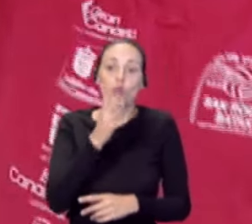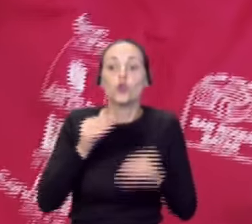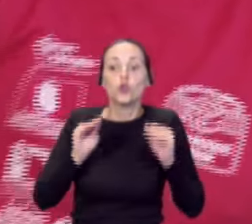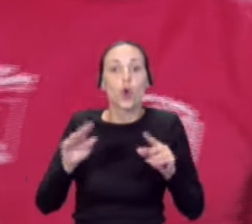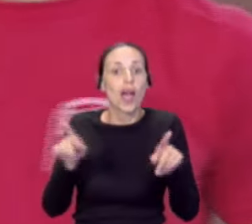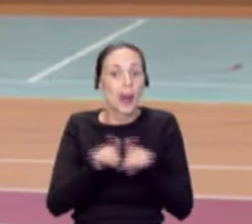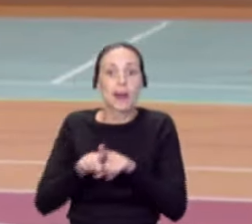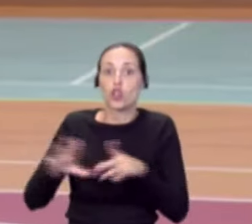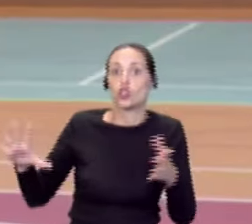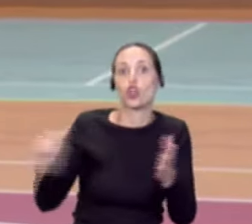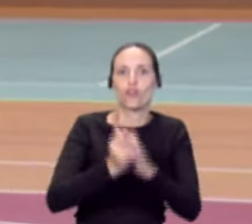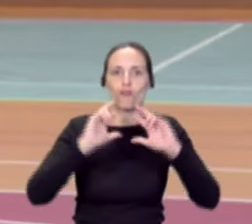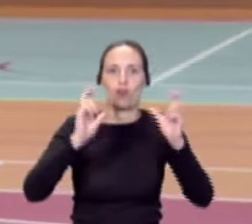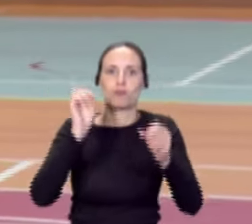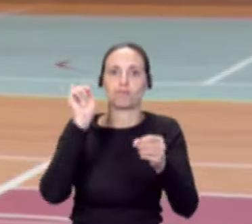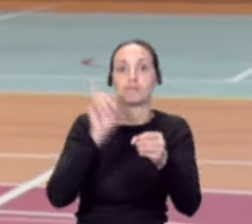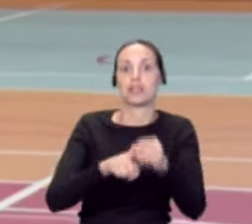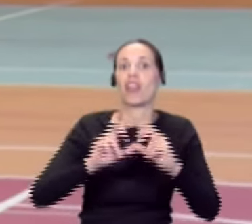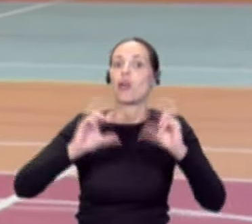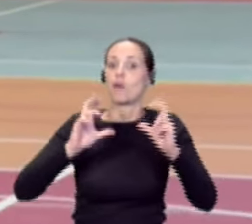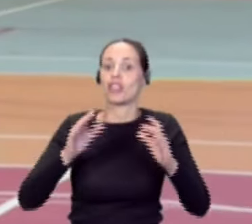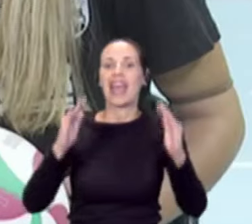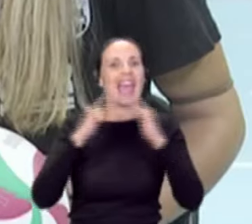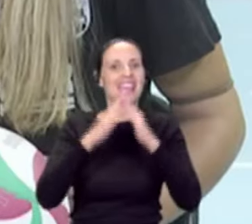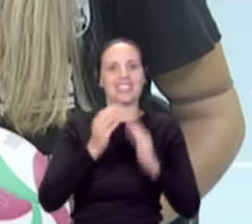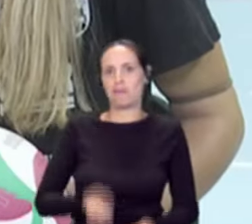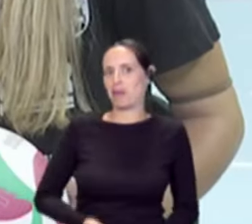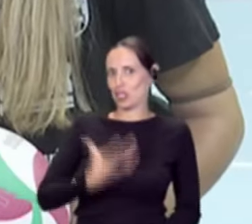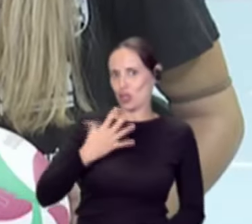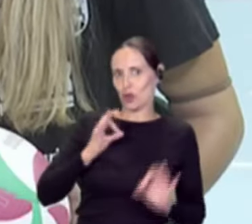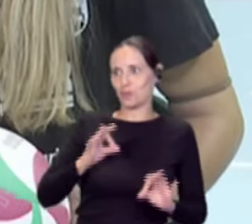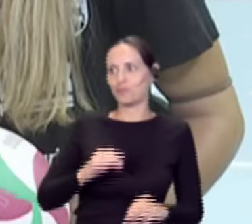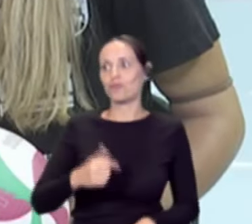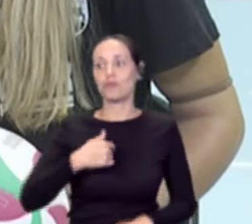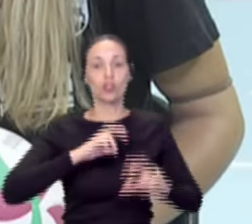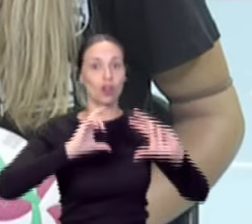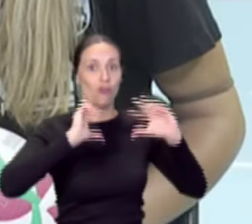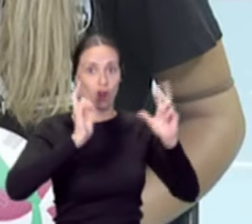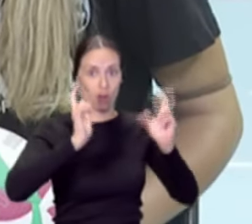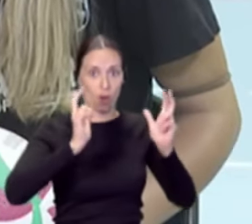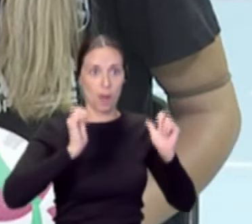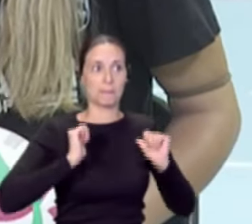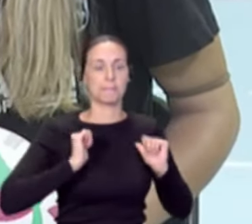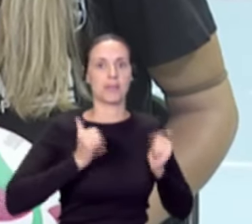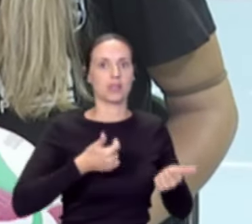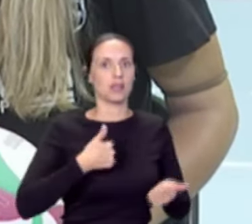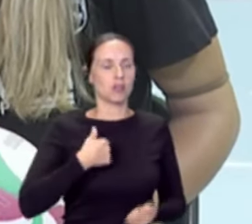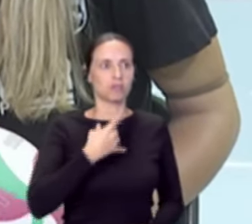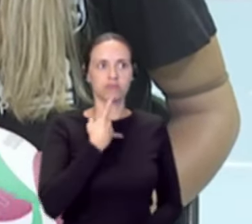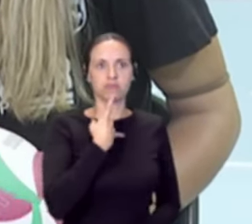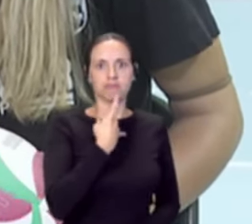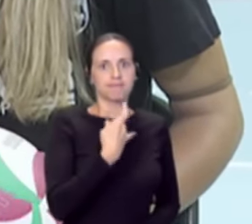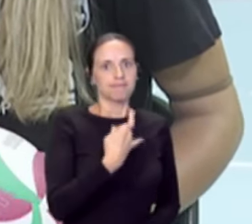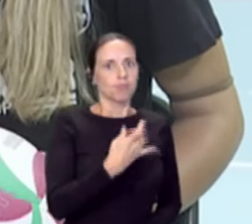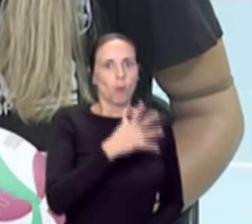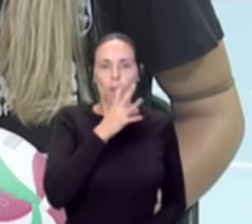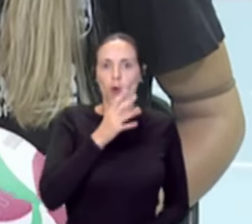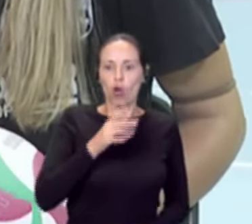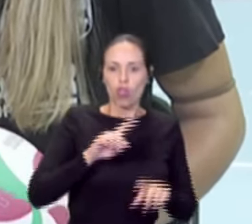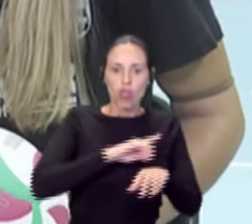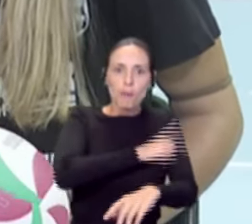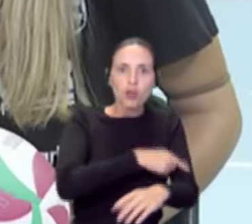voleibol, el deporte que levanta pasiones en casa. Cuando empecé a jugar a voleibol me enamoré de los valores que tiene este deporte, del